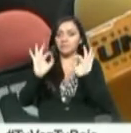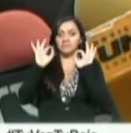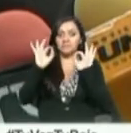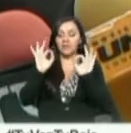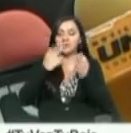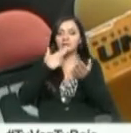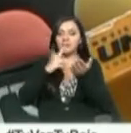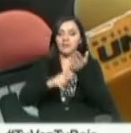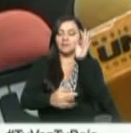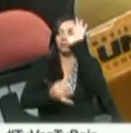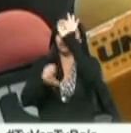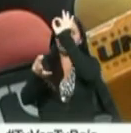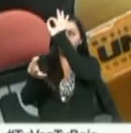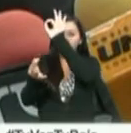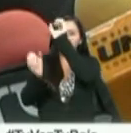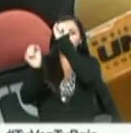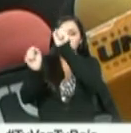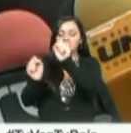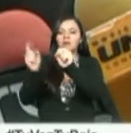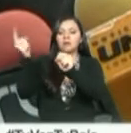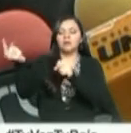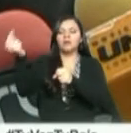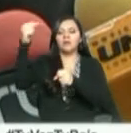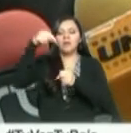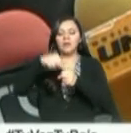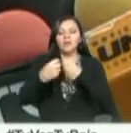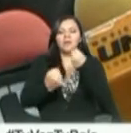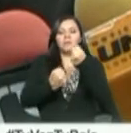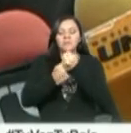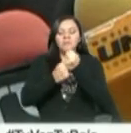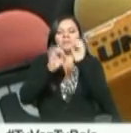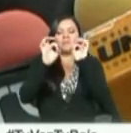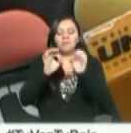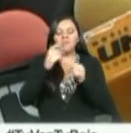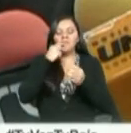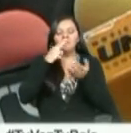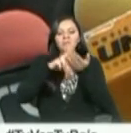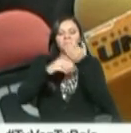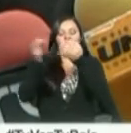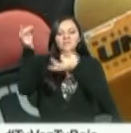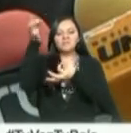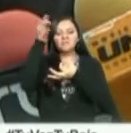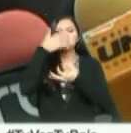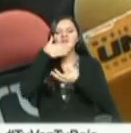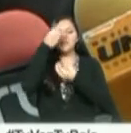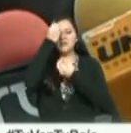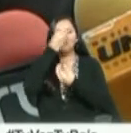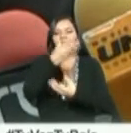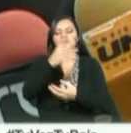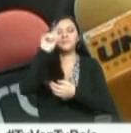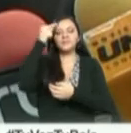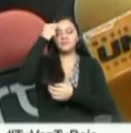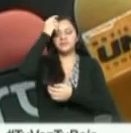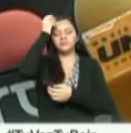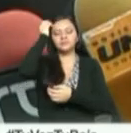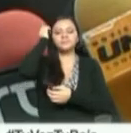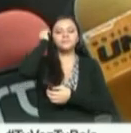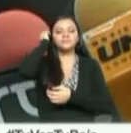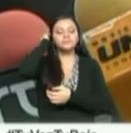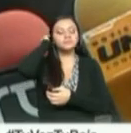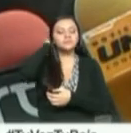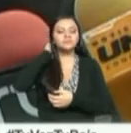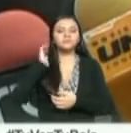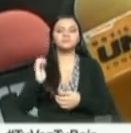pedido oficial de la Asistencia Penal Internacional, ellos considerarán seriamente el pedido ecuatoriano de que se